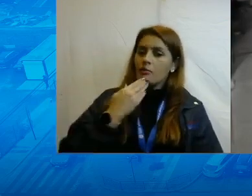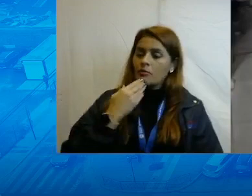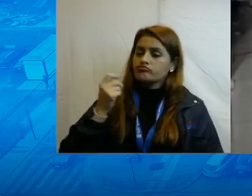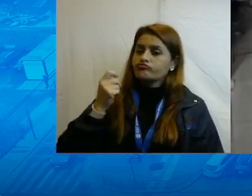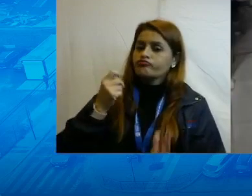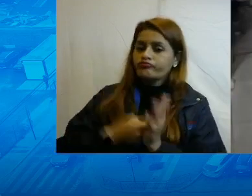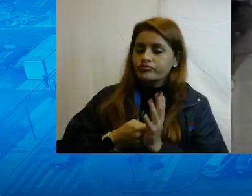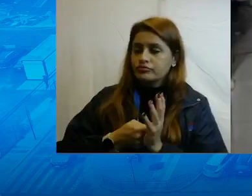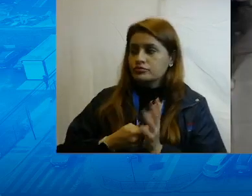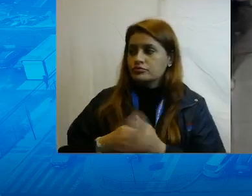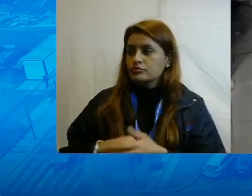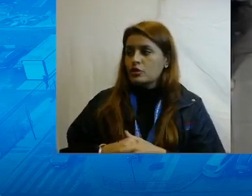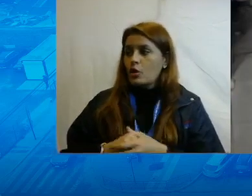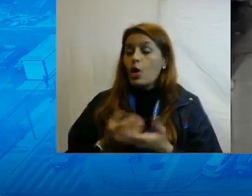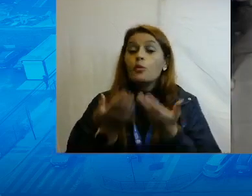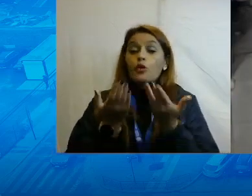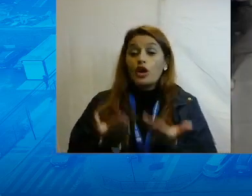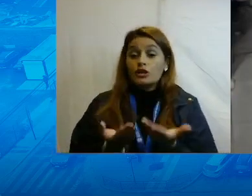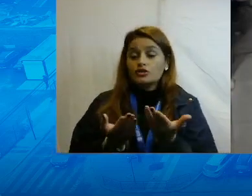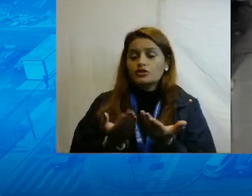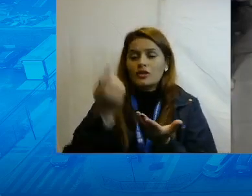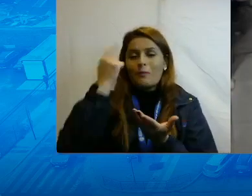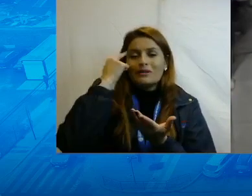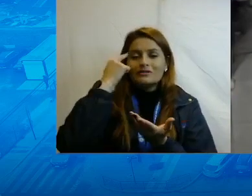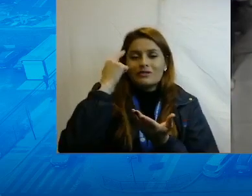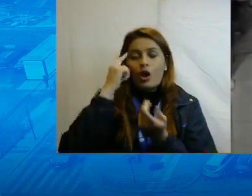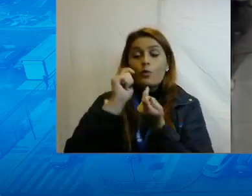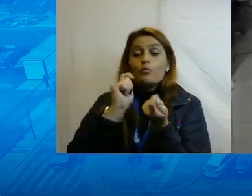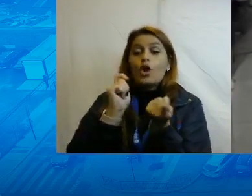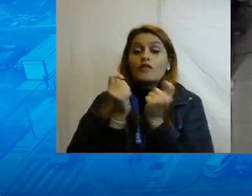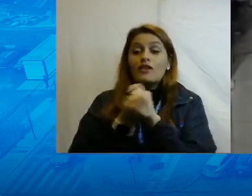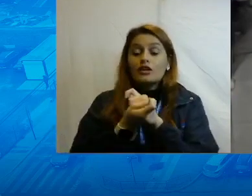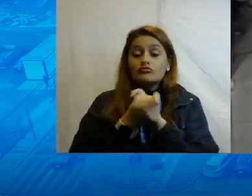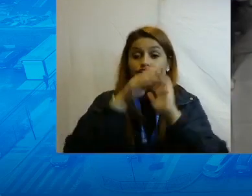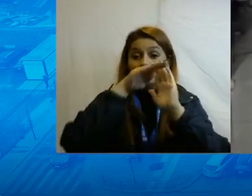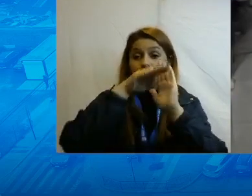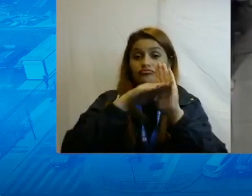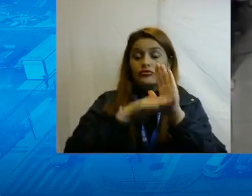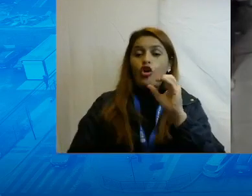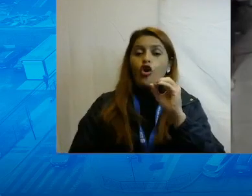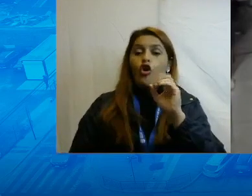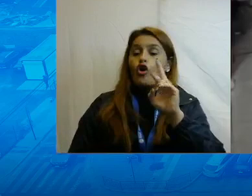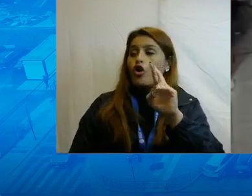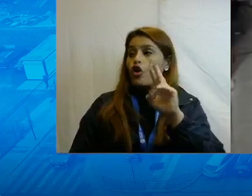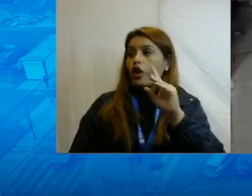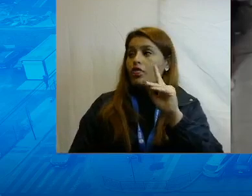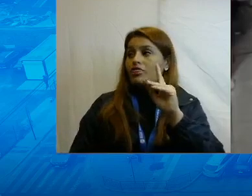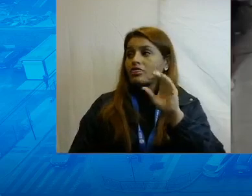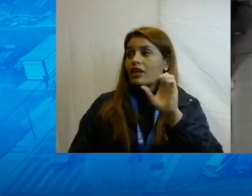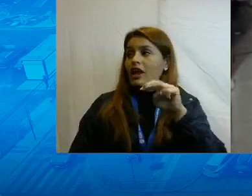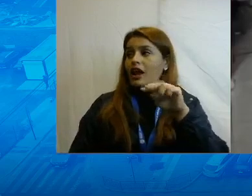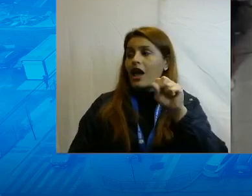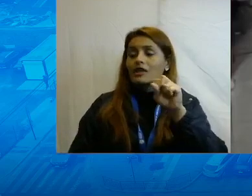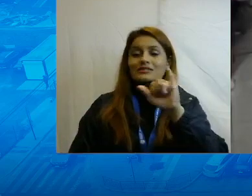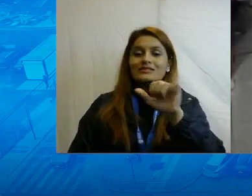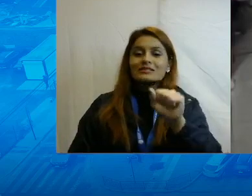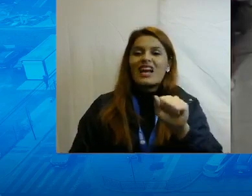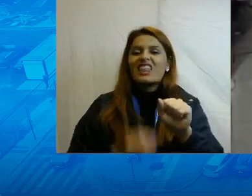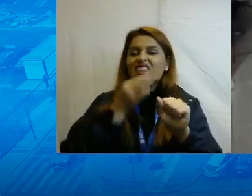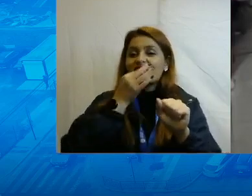lado, está proyectado la modificación de ordenanzas que también incorporarían